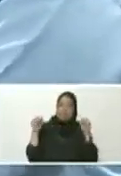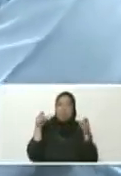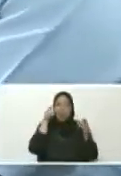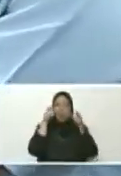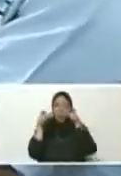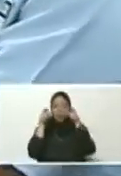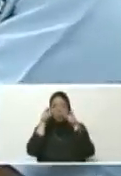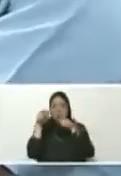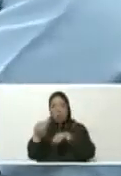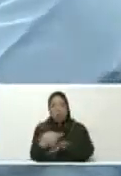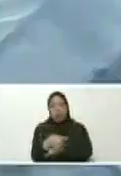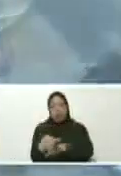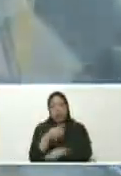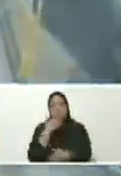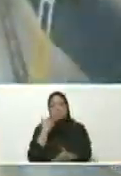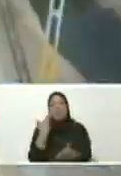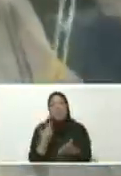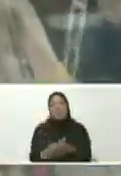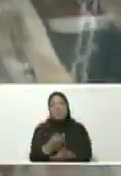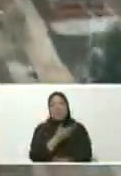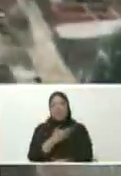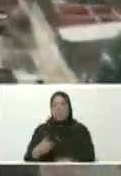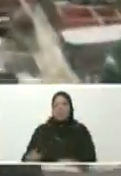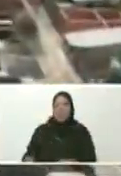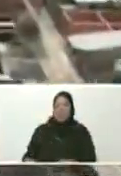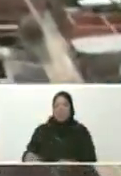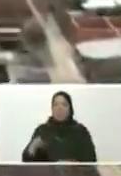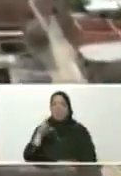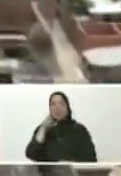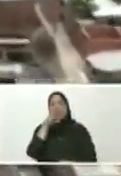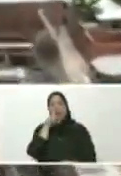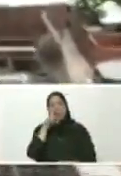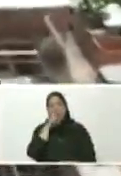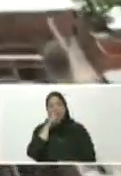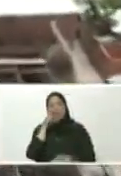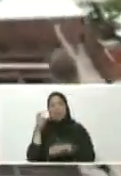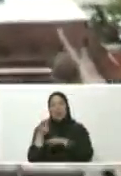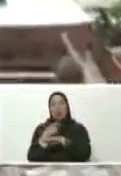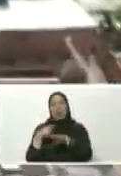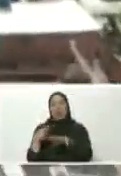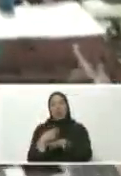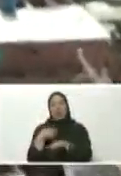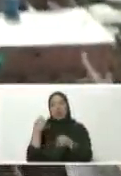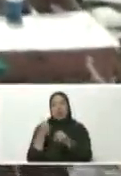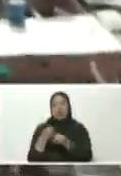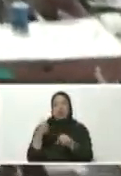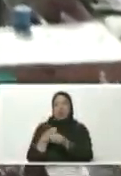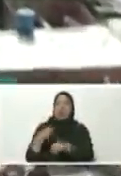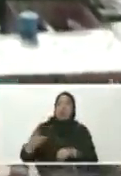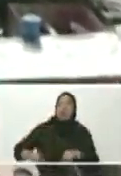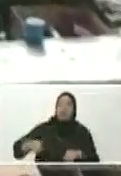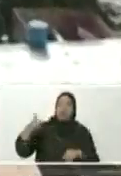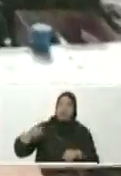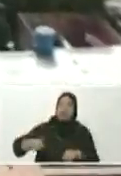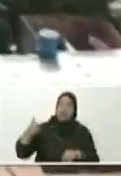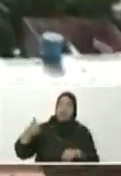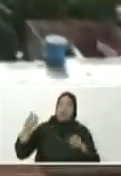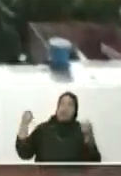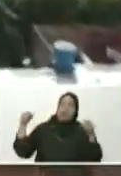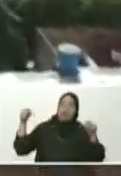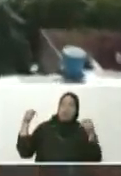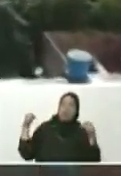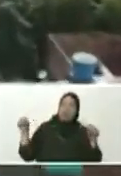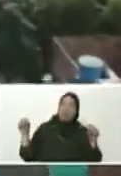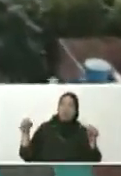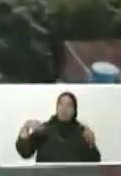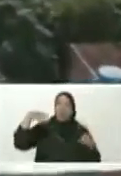seguridad ciudadana. Gracias, ciudadano presidente de la República. Gracias, ciudadano gobernador, por esta herramienta tan importante que nos trajo al cuerpo de policía